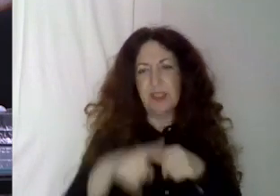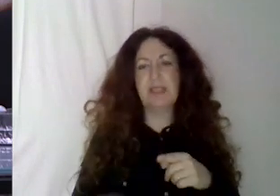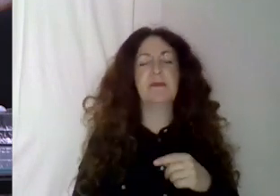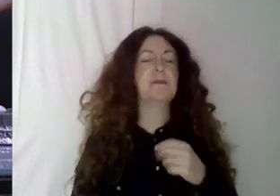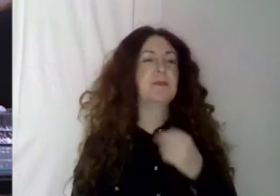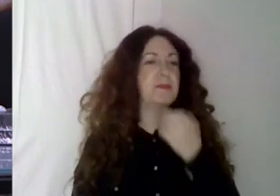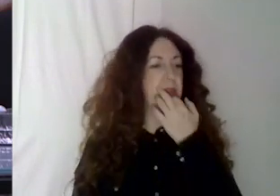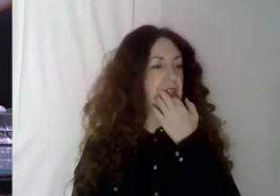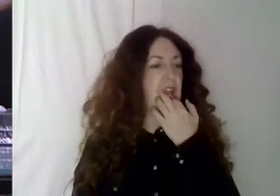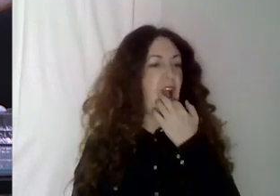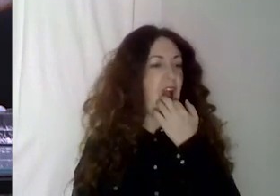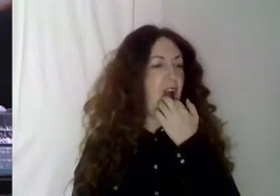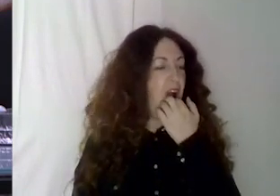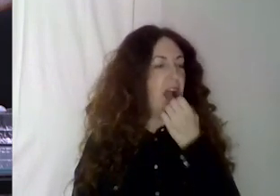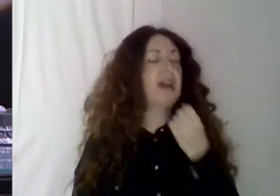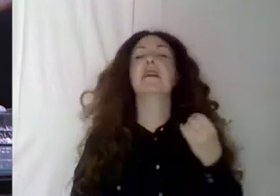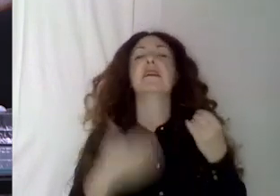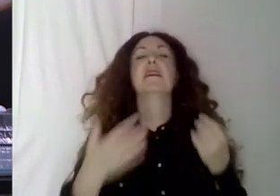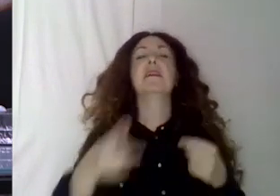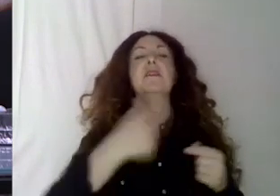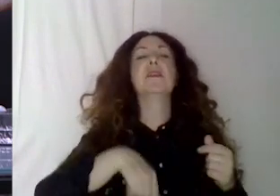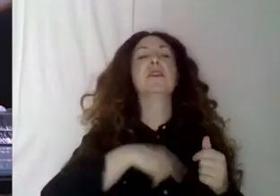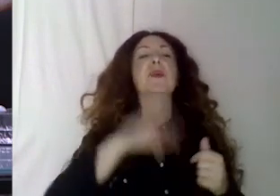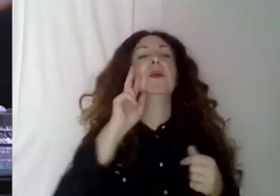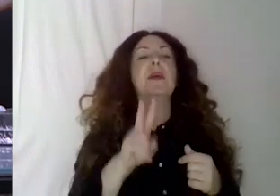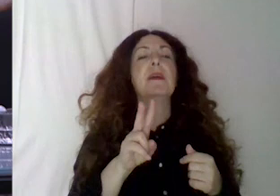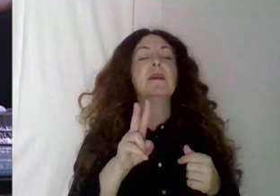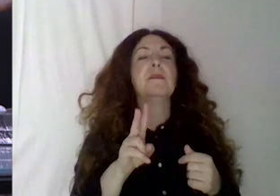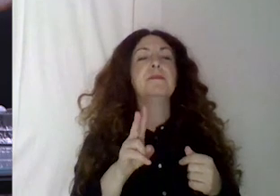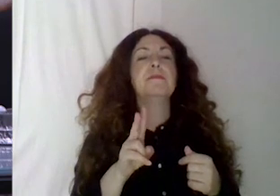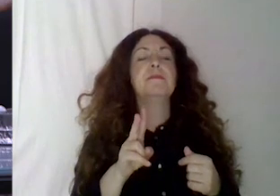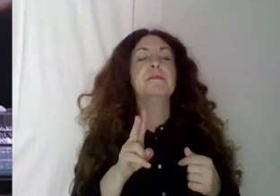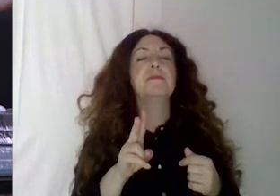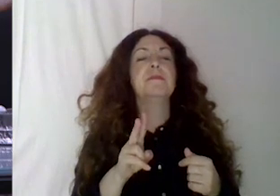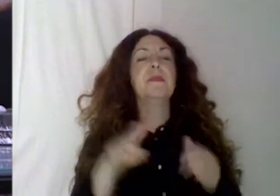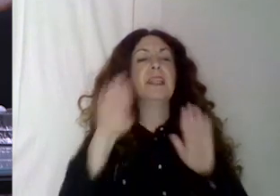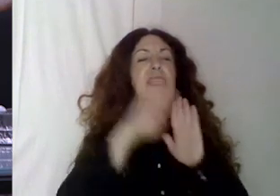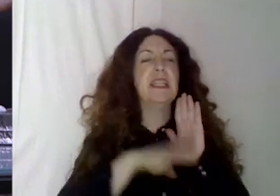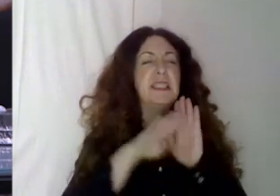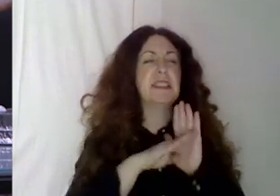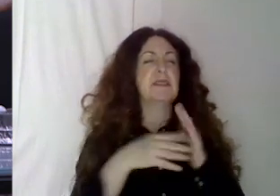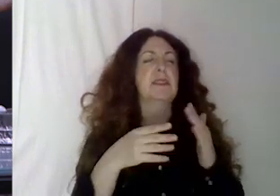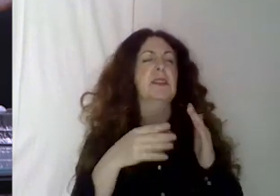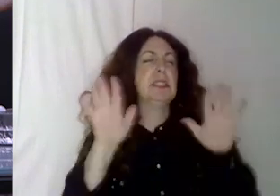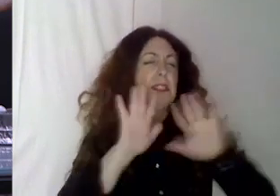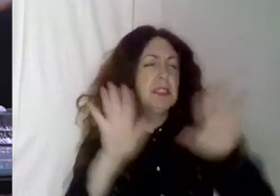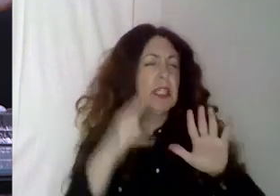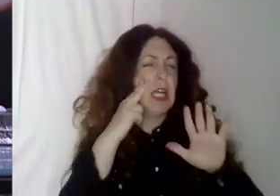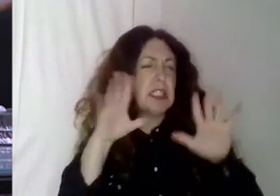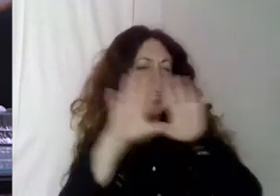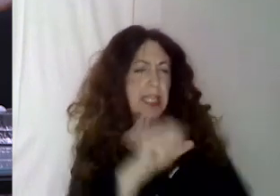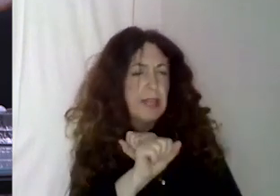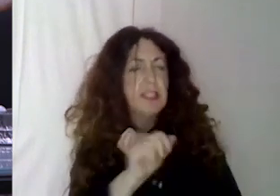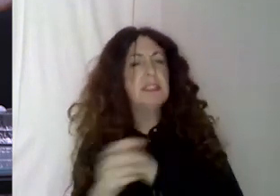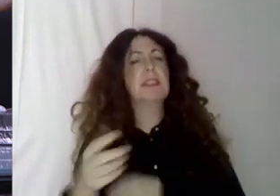collage, que es lo que a veces se hace en la historia del arte, digamos, de la violencia de la vida de los autores por la excepcionalidad, hacia la